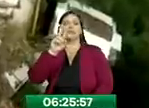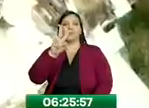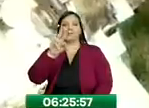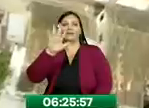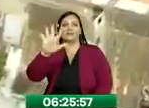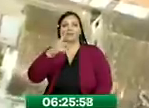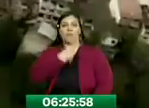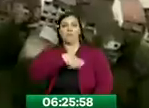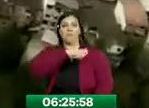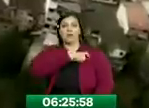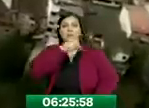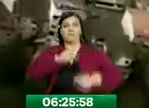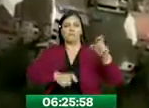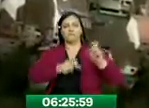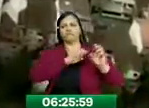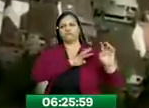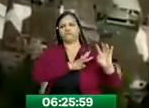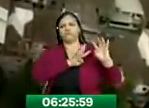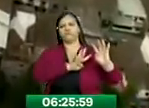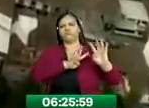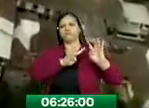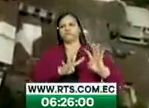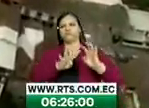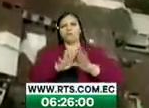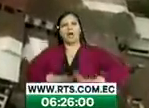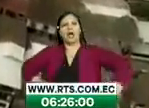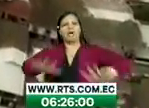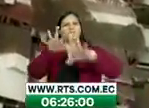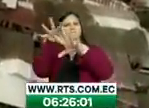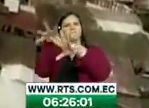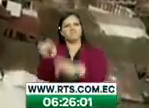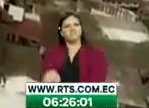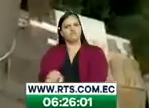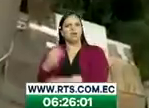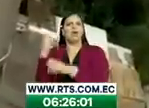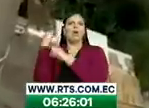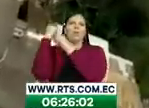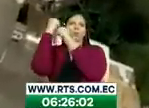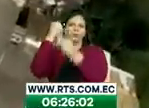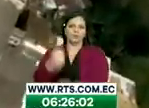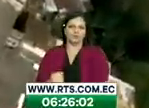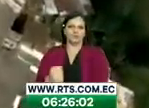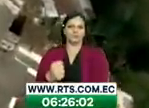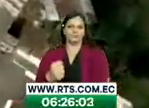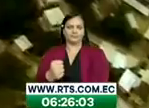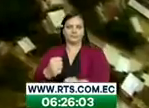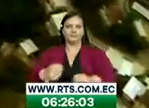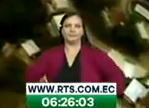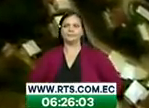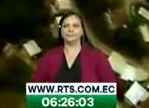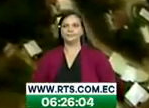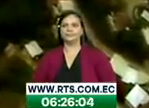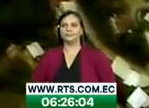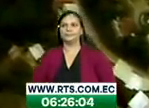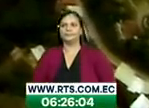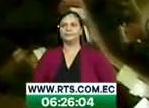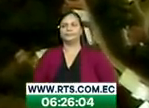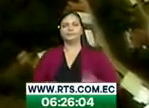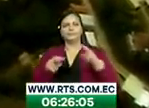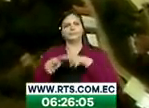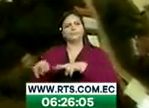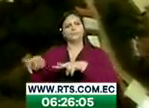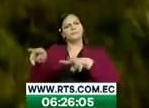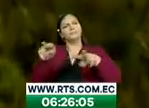ciudad aún conserva su tradición arquitectónica que atrae a turistas de todo el mundo. La Villa del Cerro de Oro,